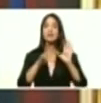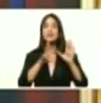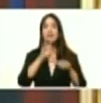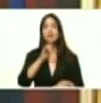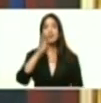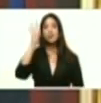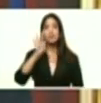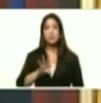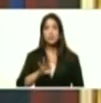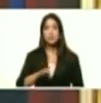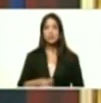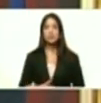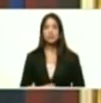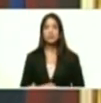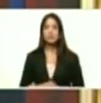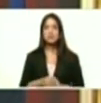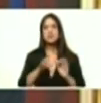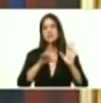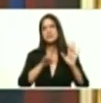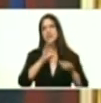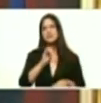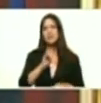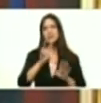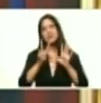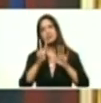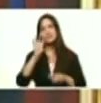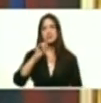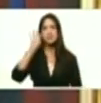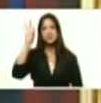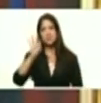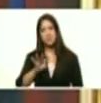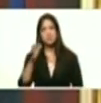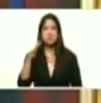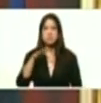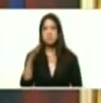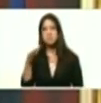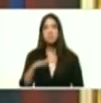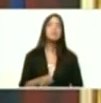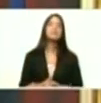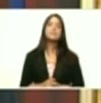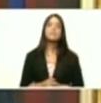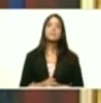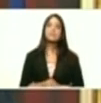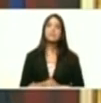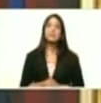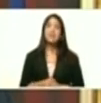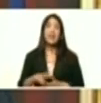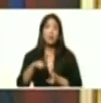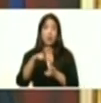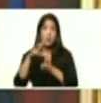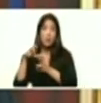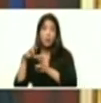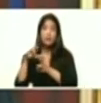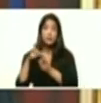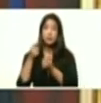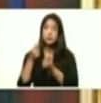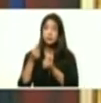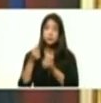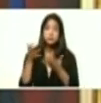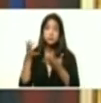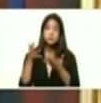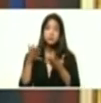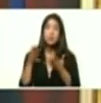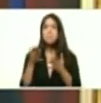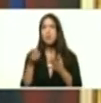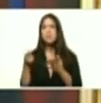70%, 60, 70, 70%. Y los tributos internos, los impuestos, aportaban